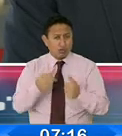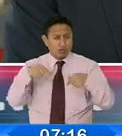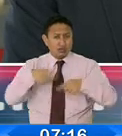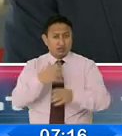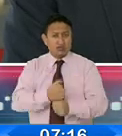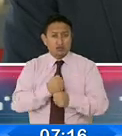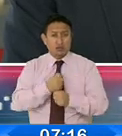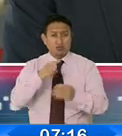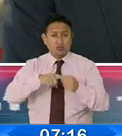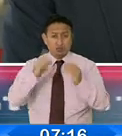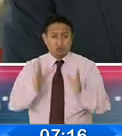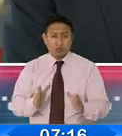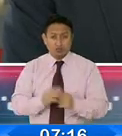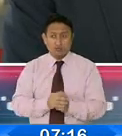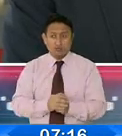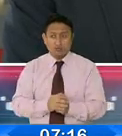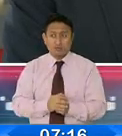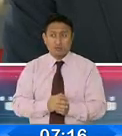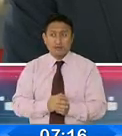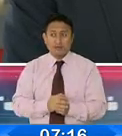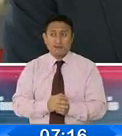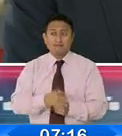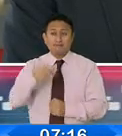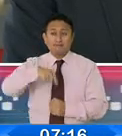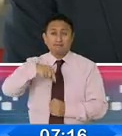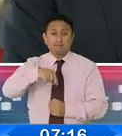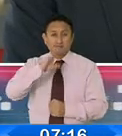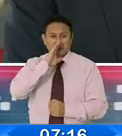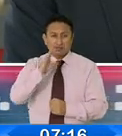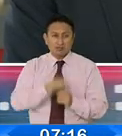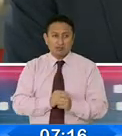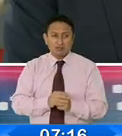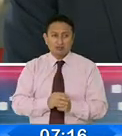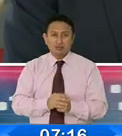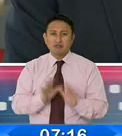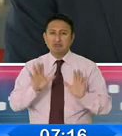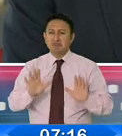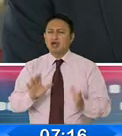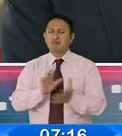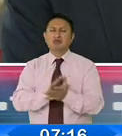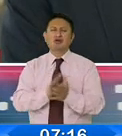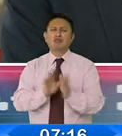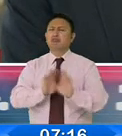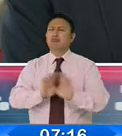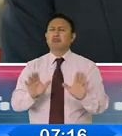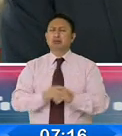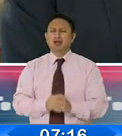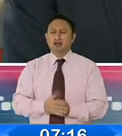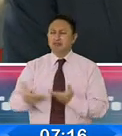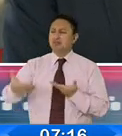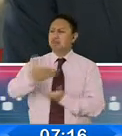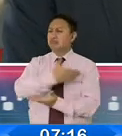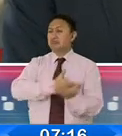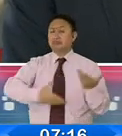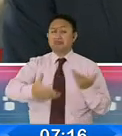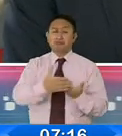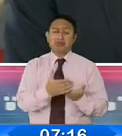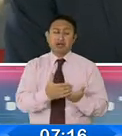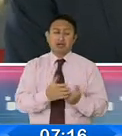quiteños. Normalmente, pues, nos distanciamos, a ratos nos relajamos frente a una convivencia, frente a